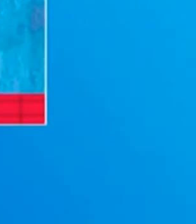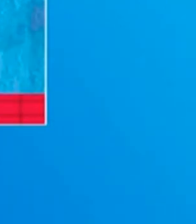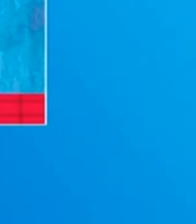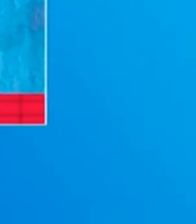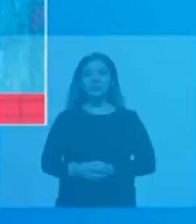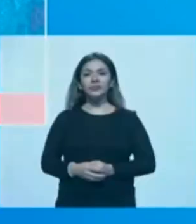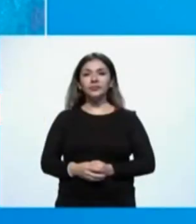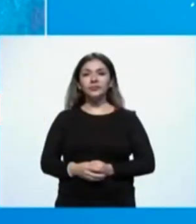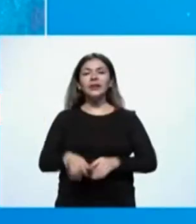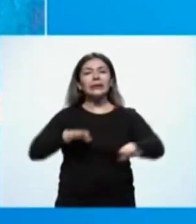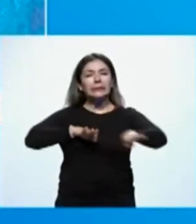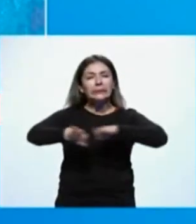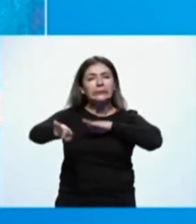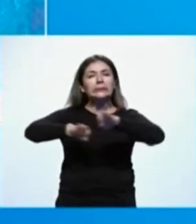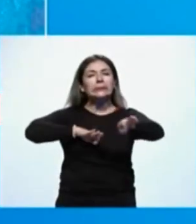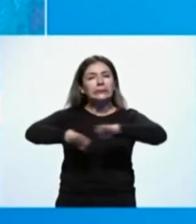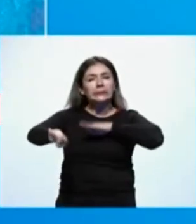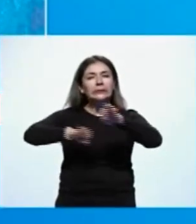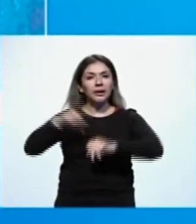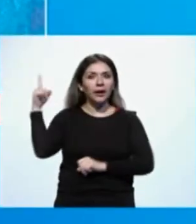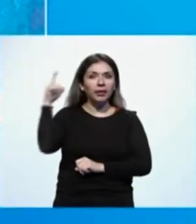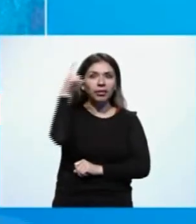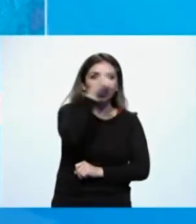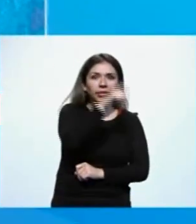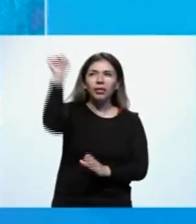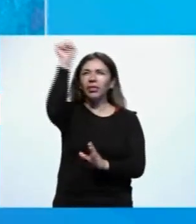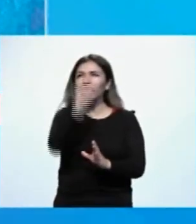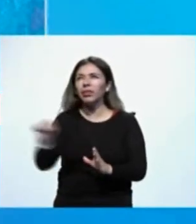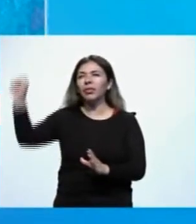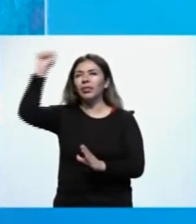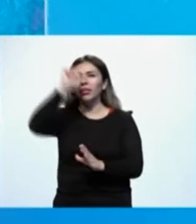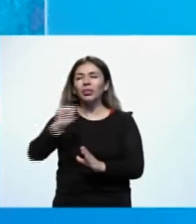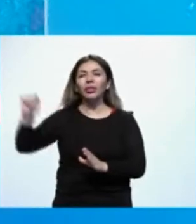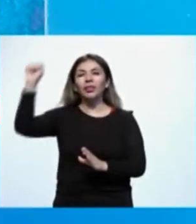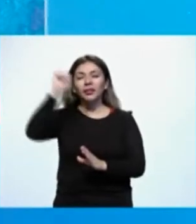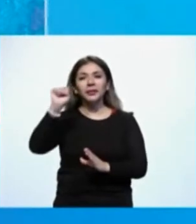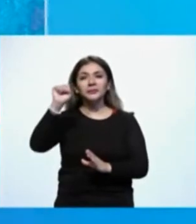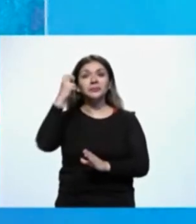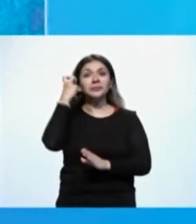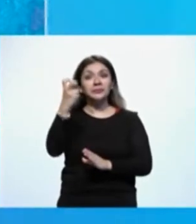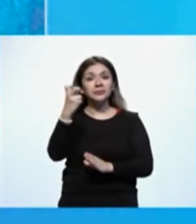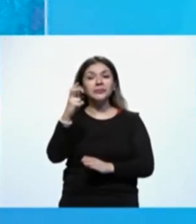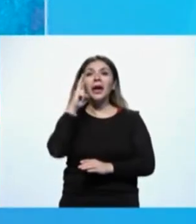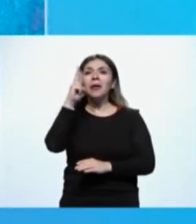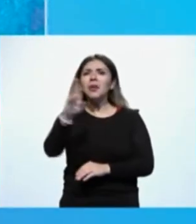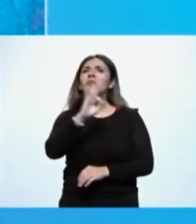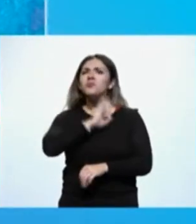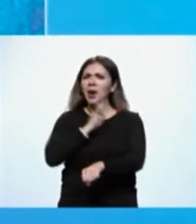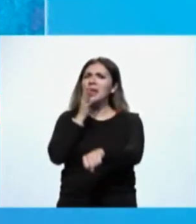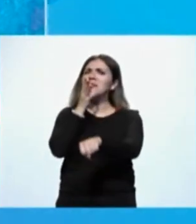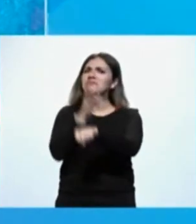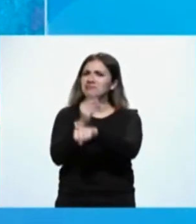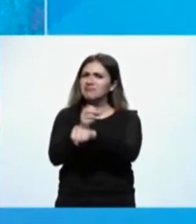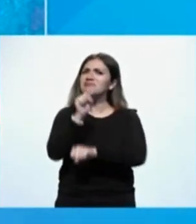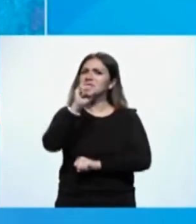Después de tal trabajo, tal complicación, casi a todo problema se encuentra una solución.